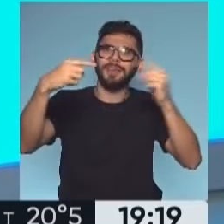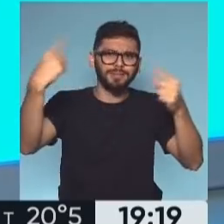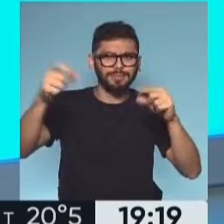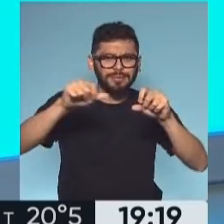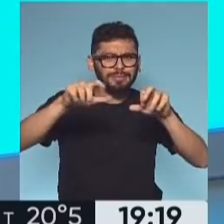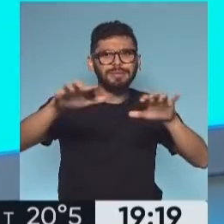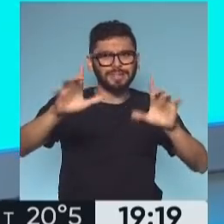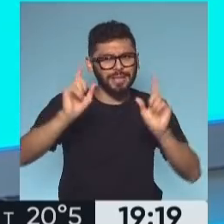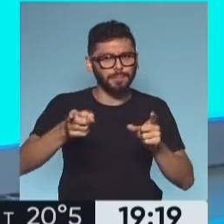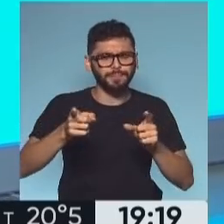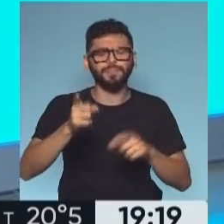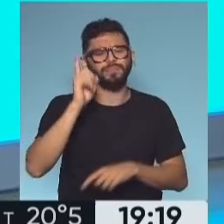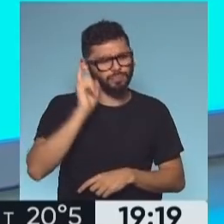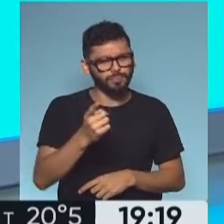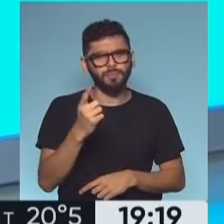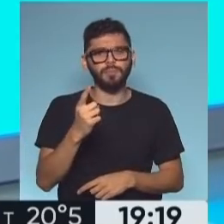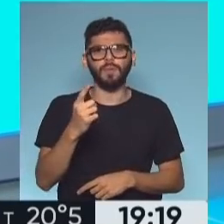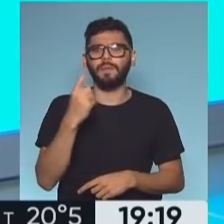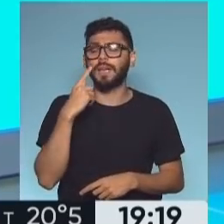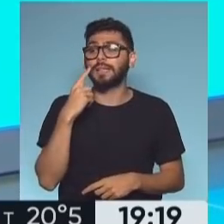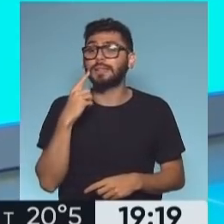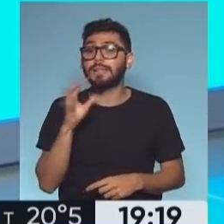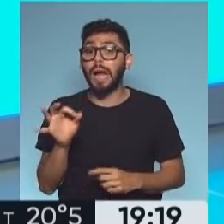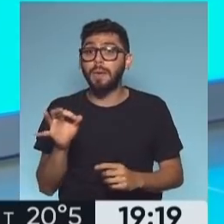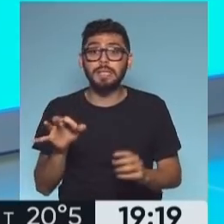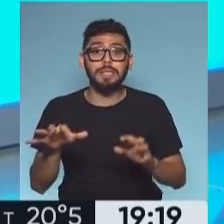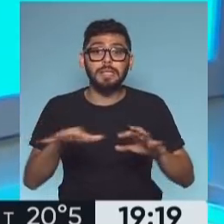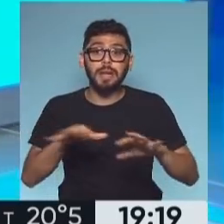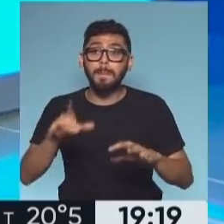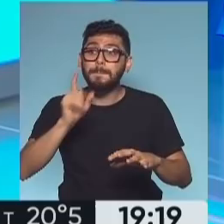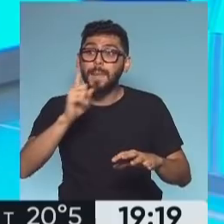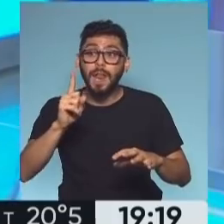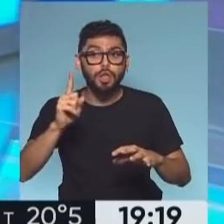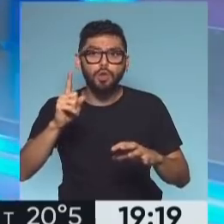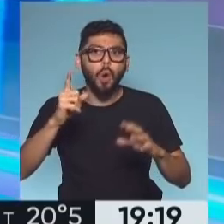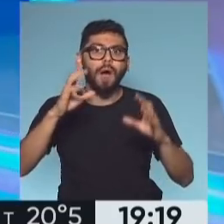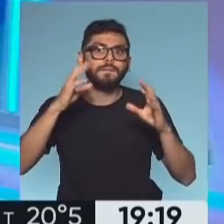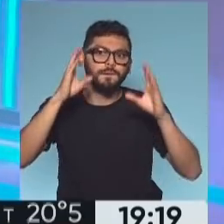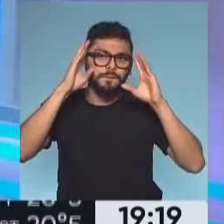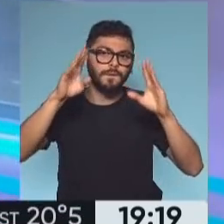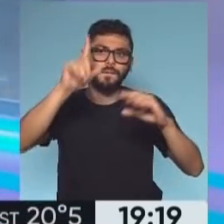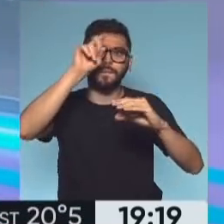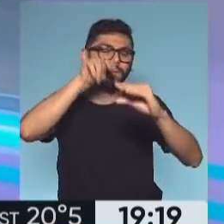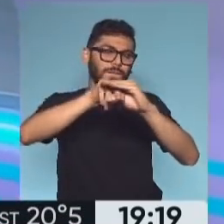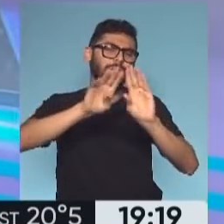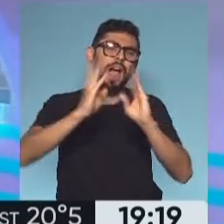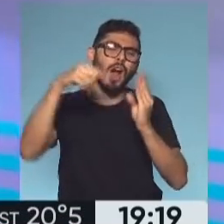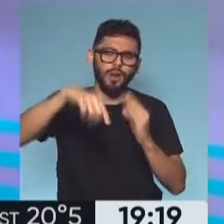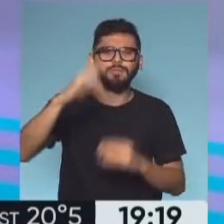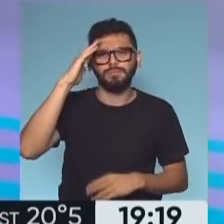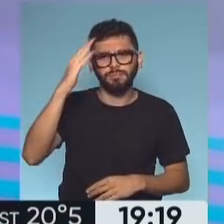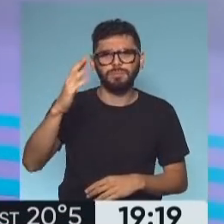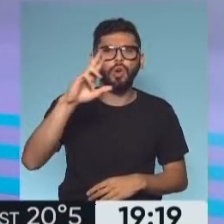Hemos aprendido que la referencia para saber el peligro de la situación son esas camas de terapia intensiva. Ya podemos saludar entonces a Arnaldo